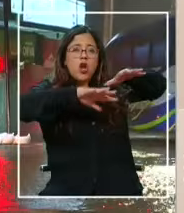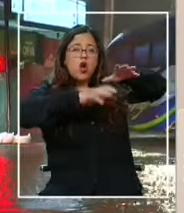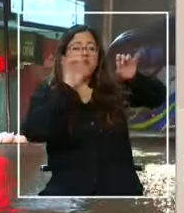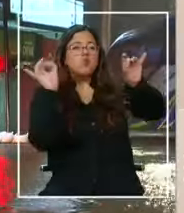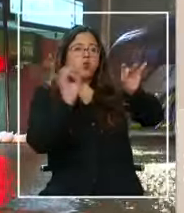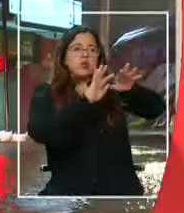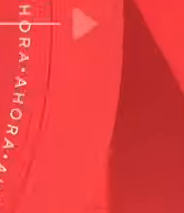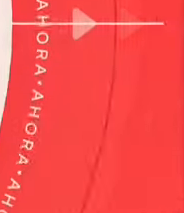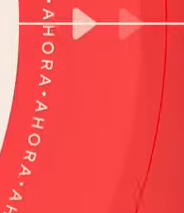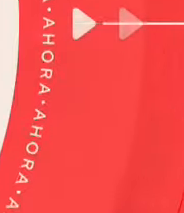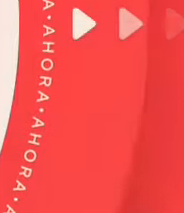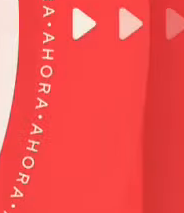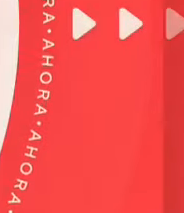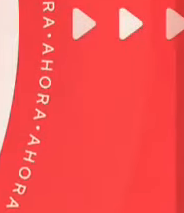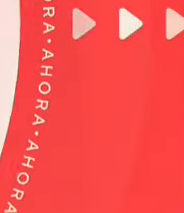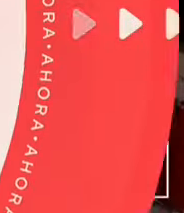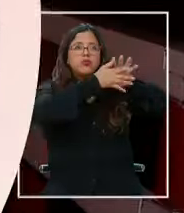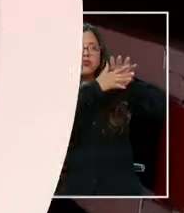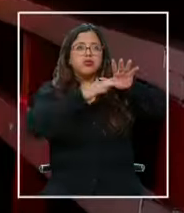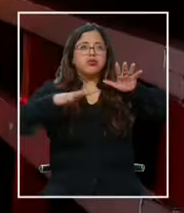noches.